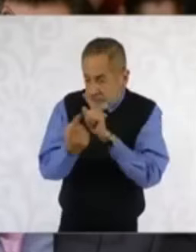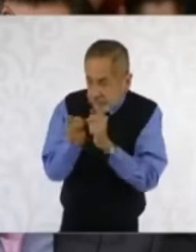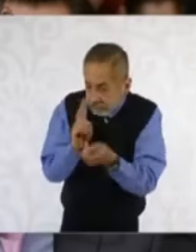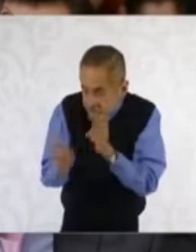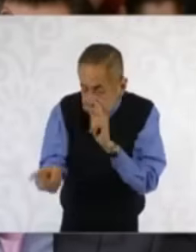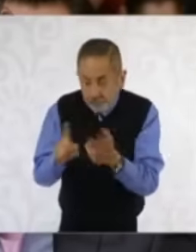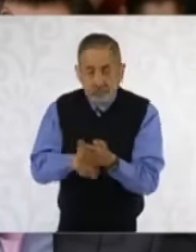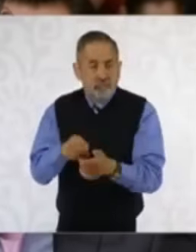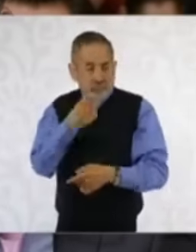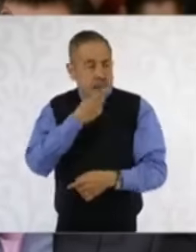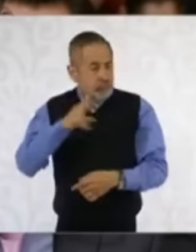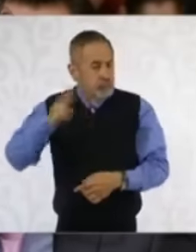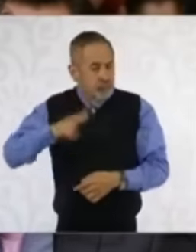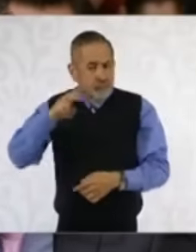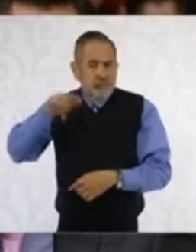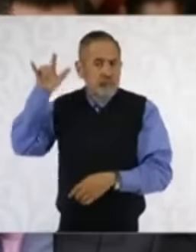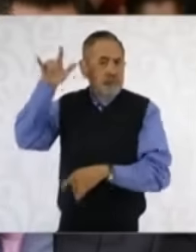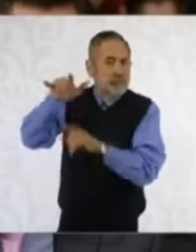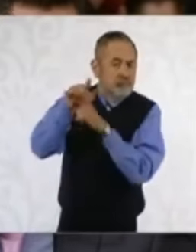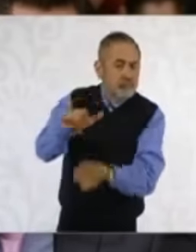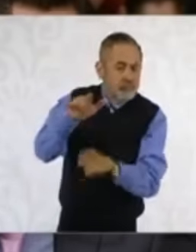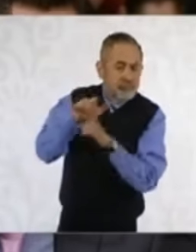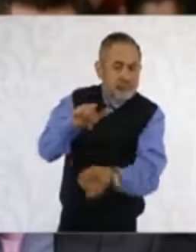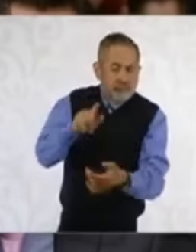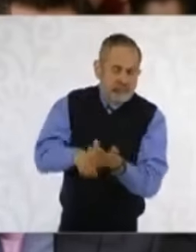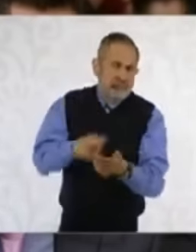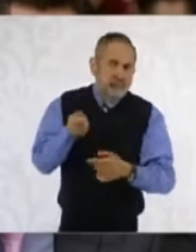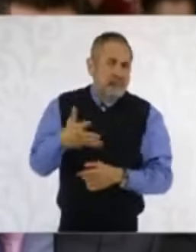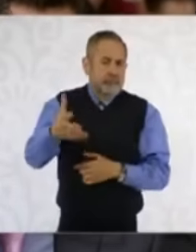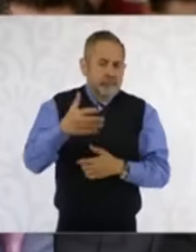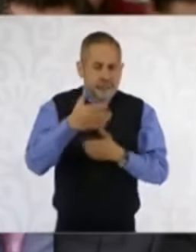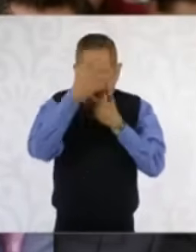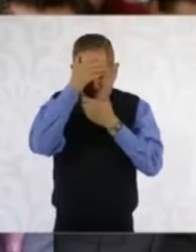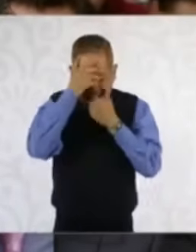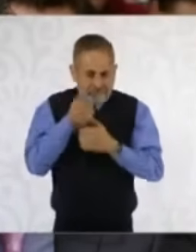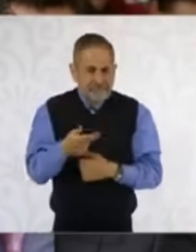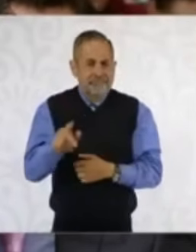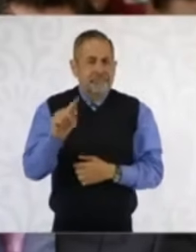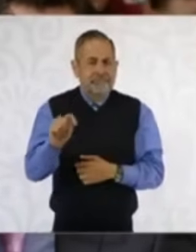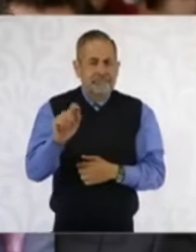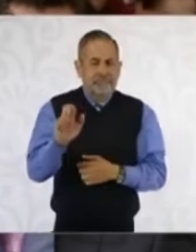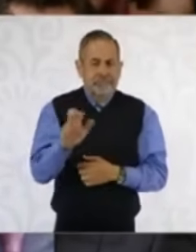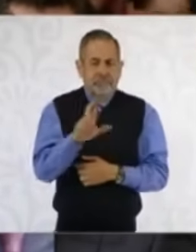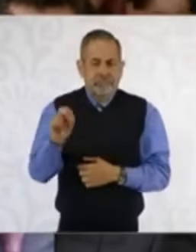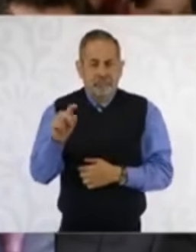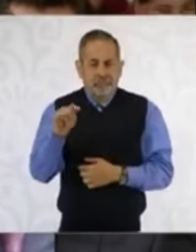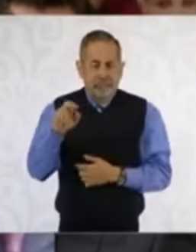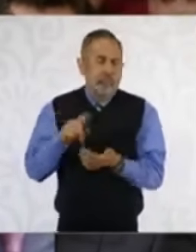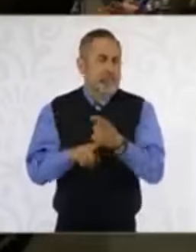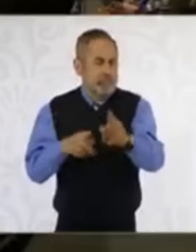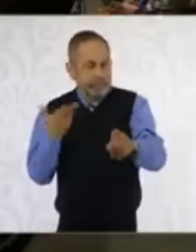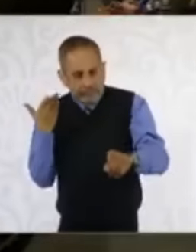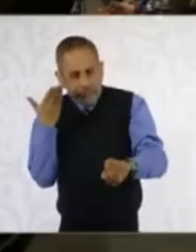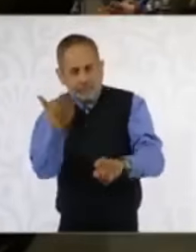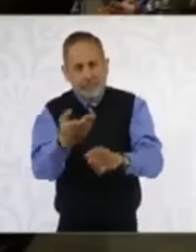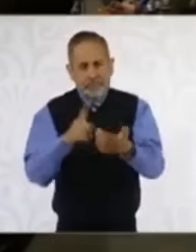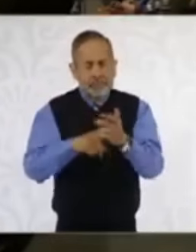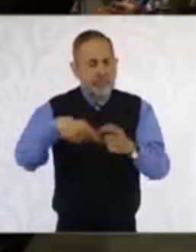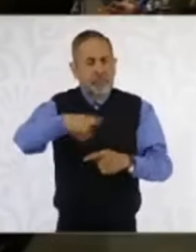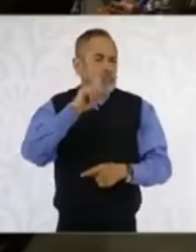venidero. No es para menos. A todos nos preocupa cómo van a estar nuestras finanzas en el futuro cercano. La situación está